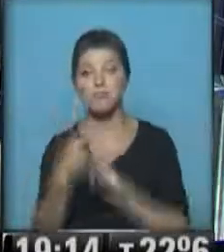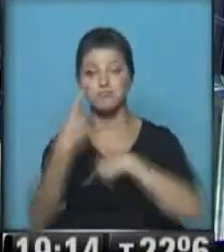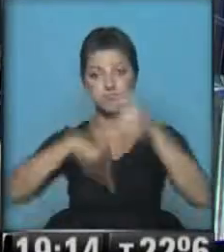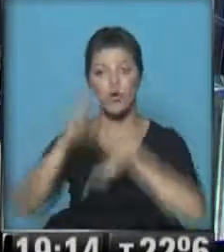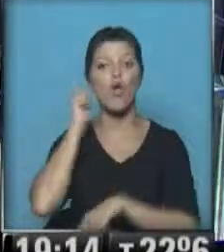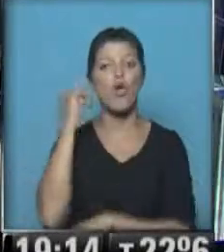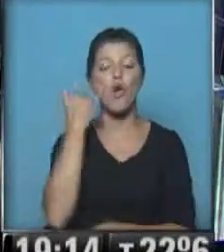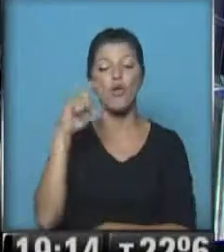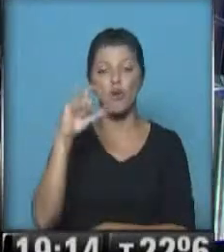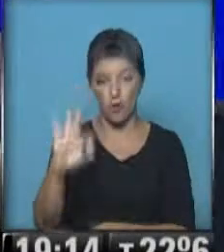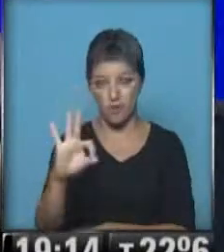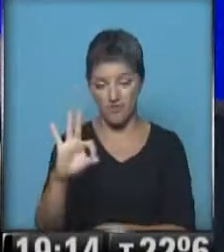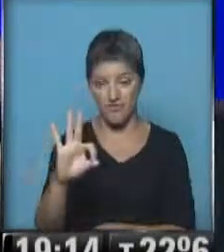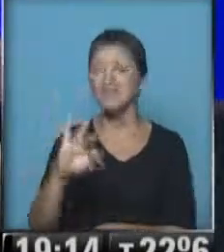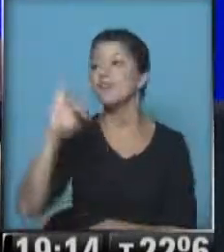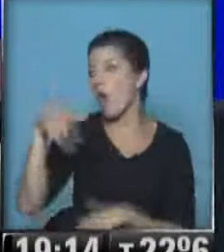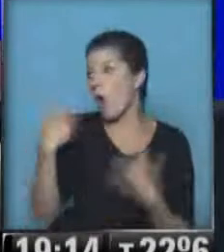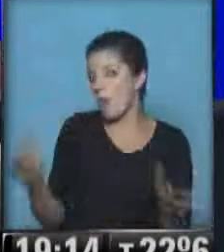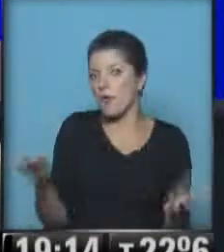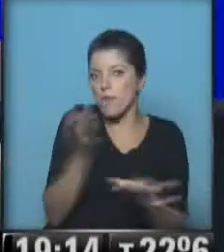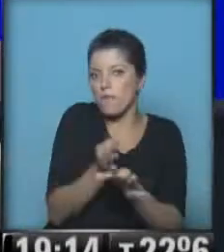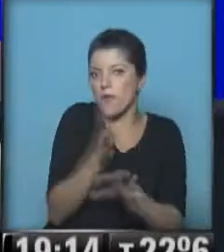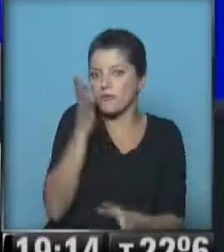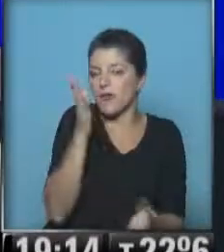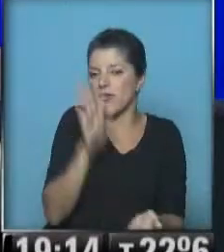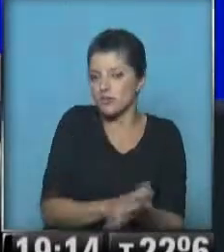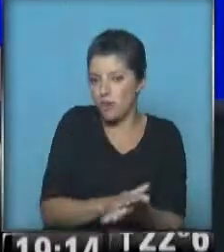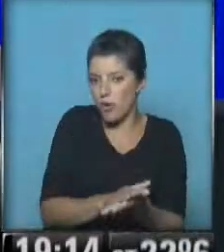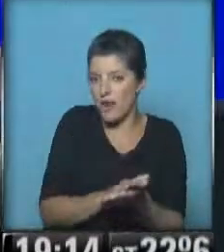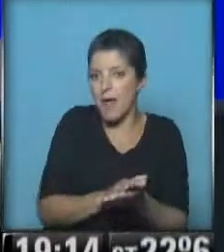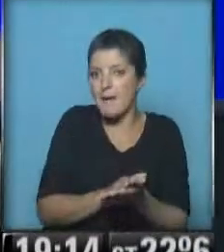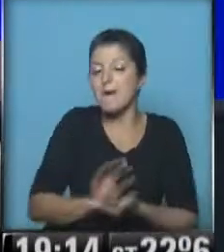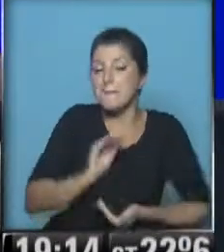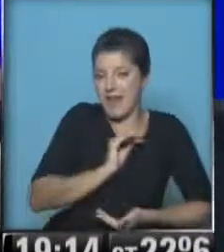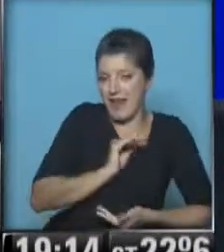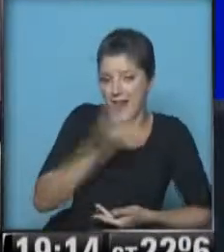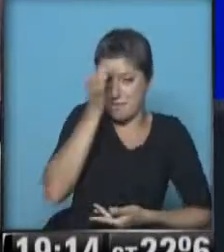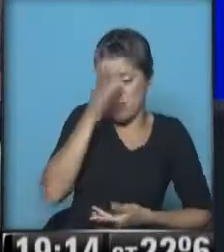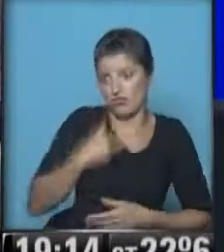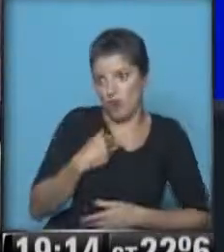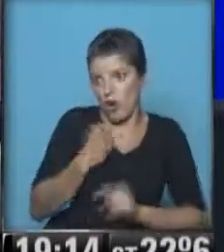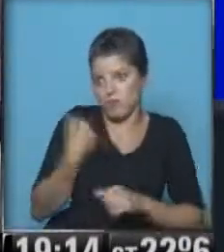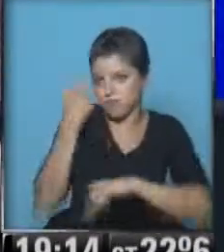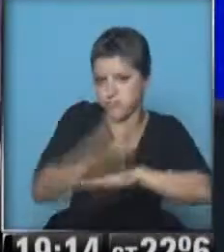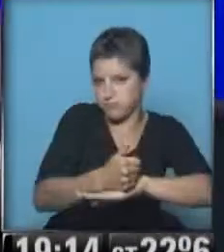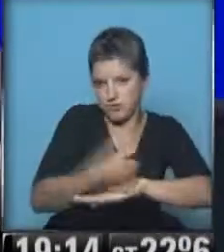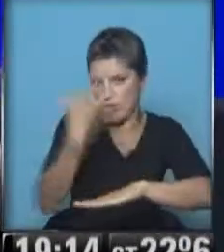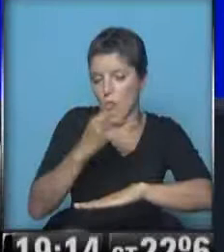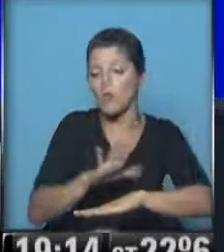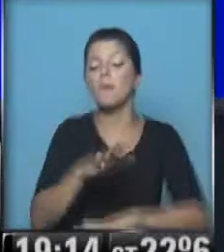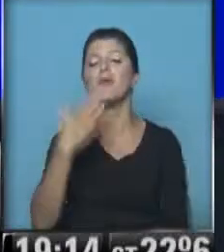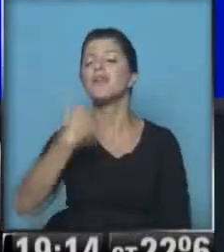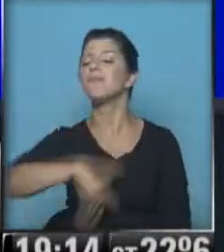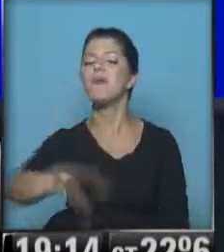dudás. Exactamente, digamos, un especialista en definición de punto de penal para atacar, yo lo pongo a Goico. ¿Qué va a